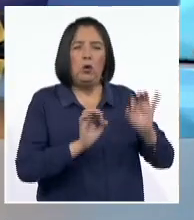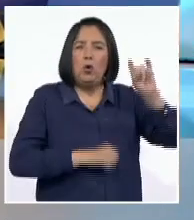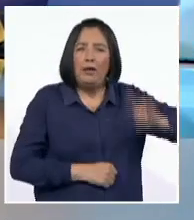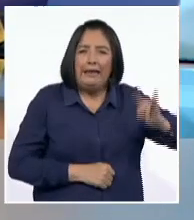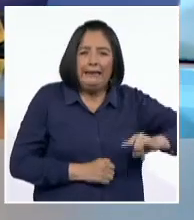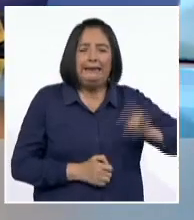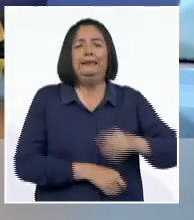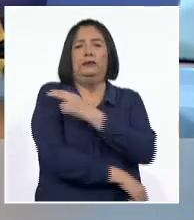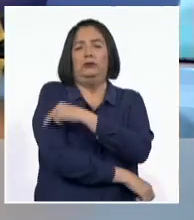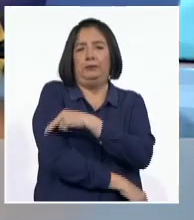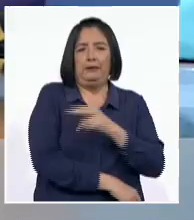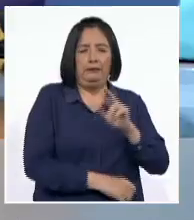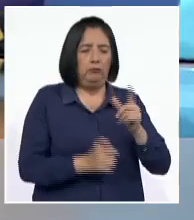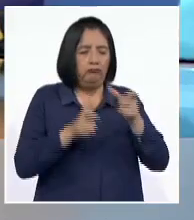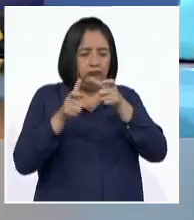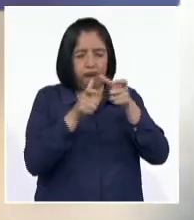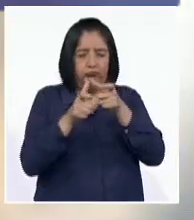en medio de extremas medidas de seguridad.